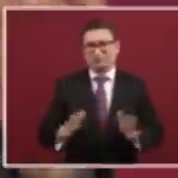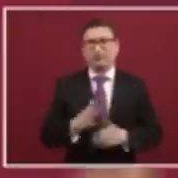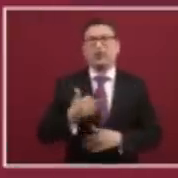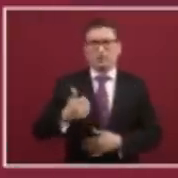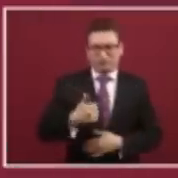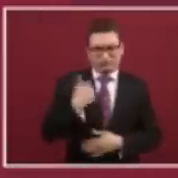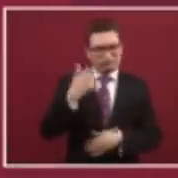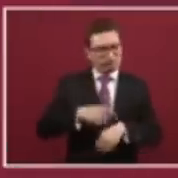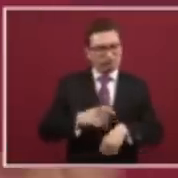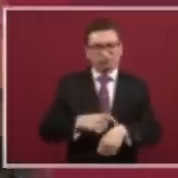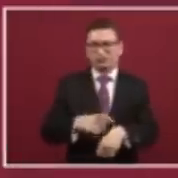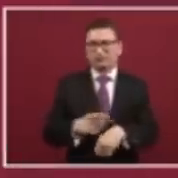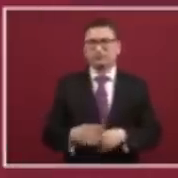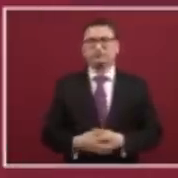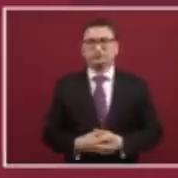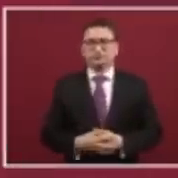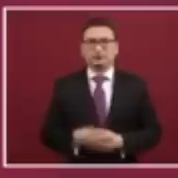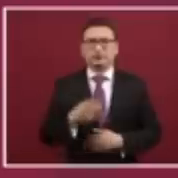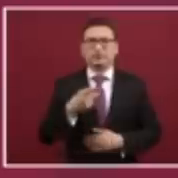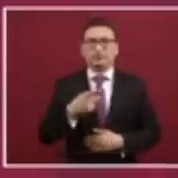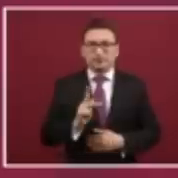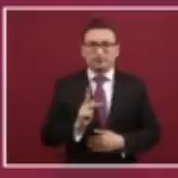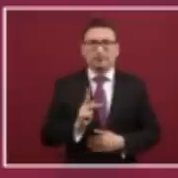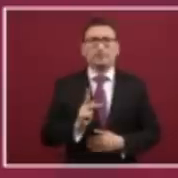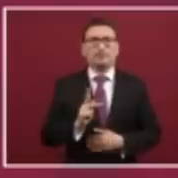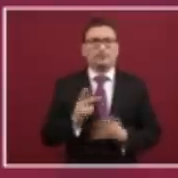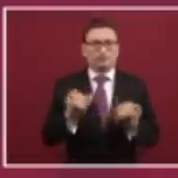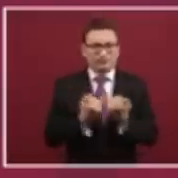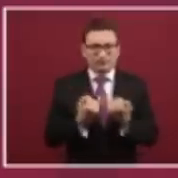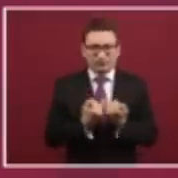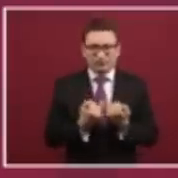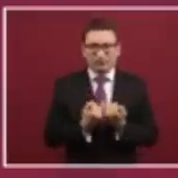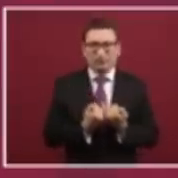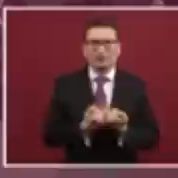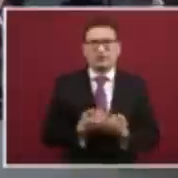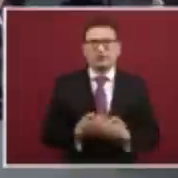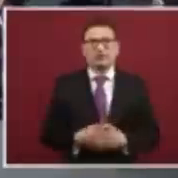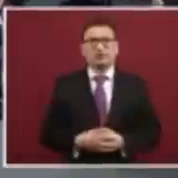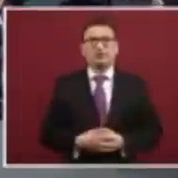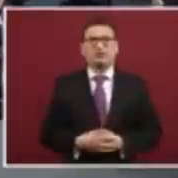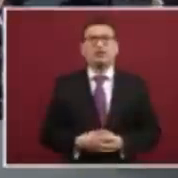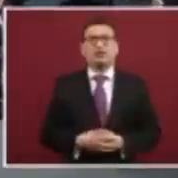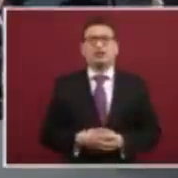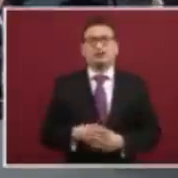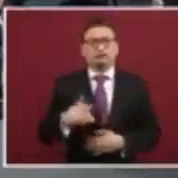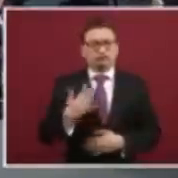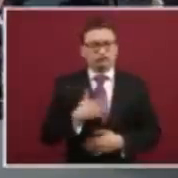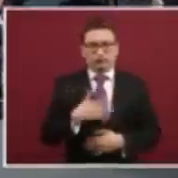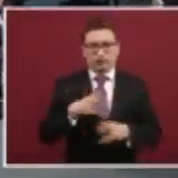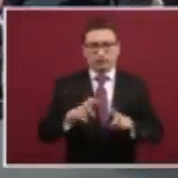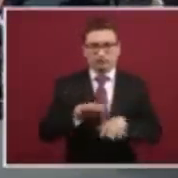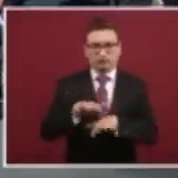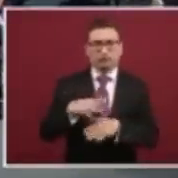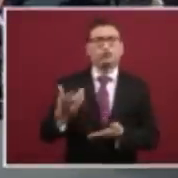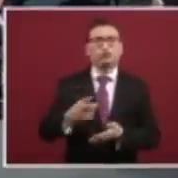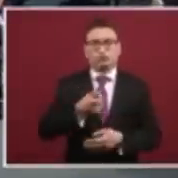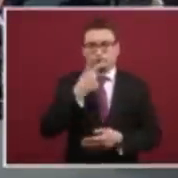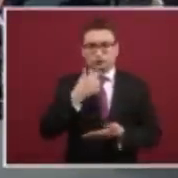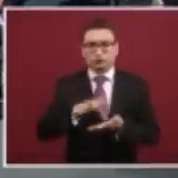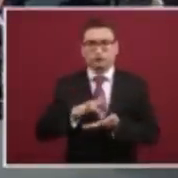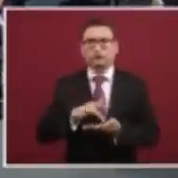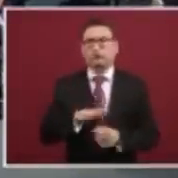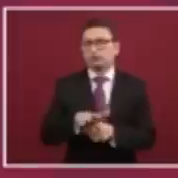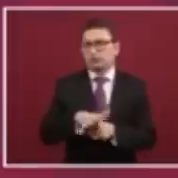el tiempo para transformar, para seguir adelante. Acerca de lo de las medicinas y de